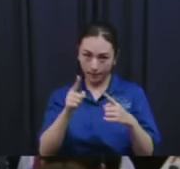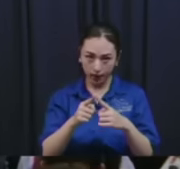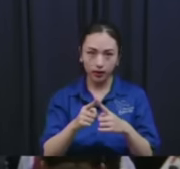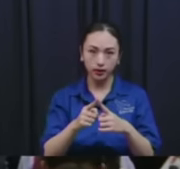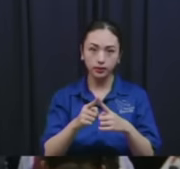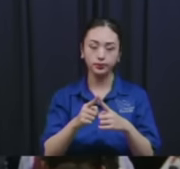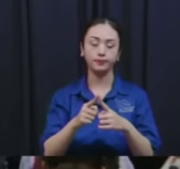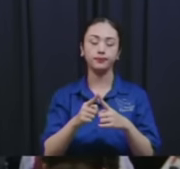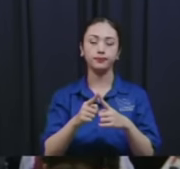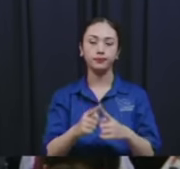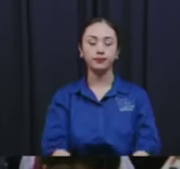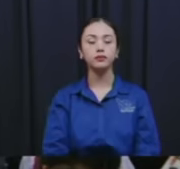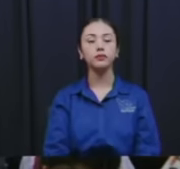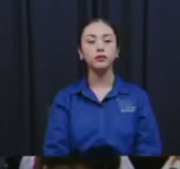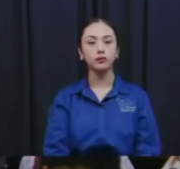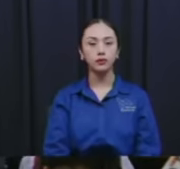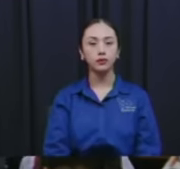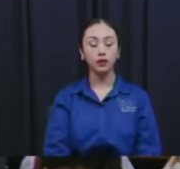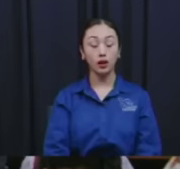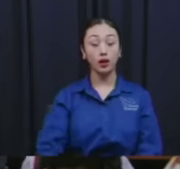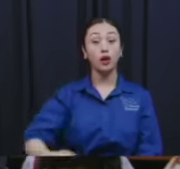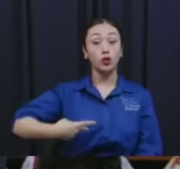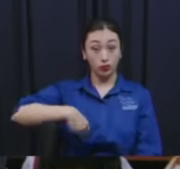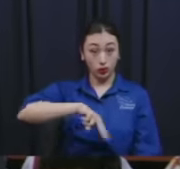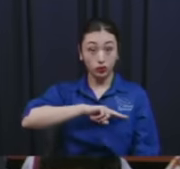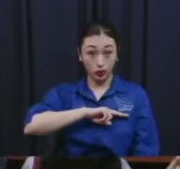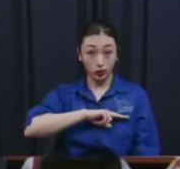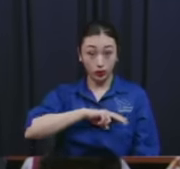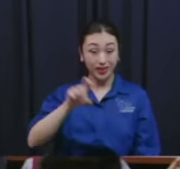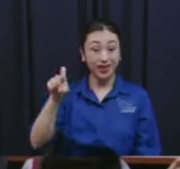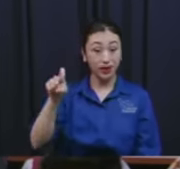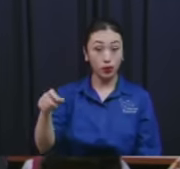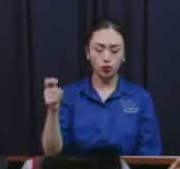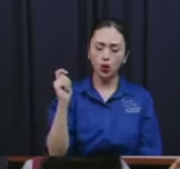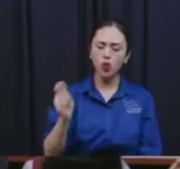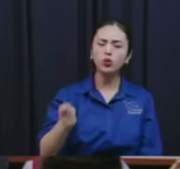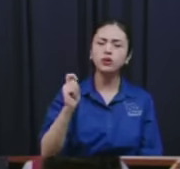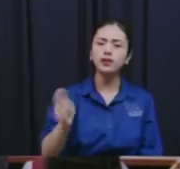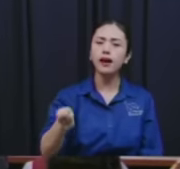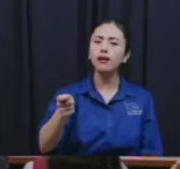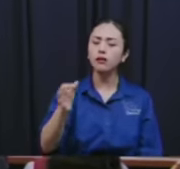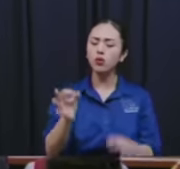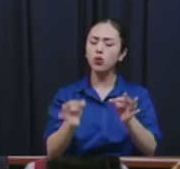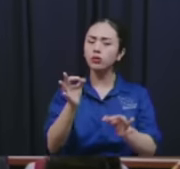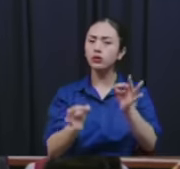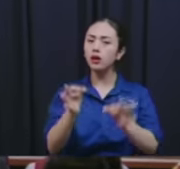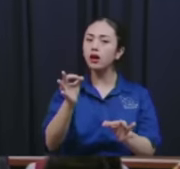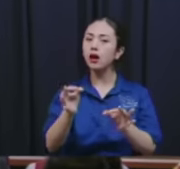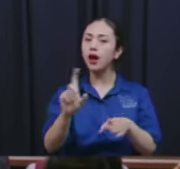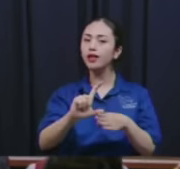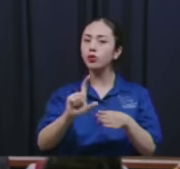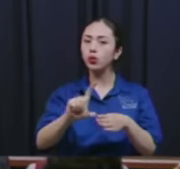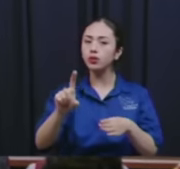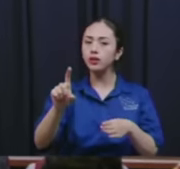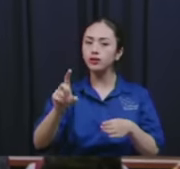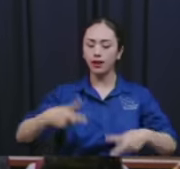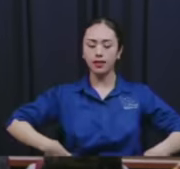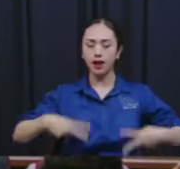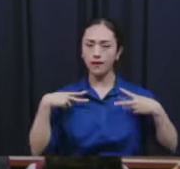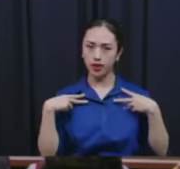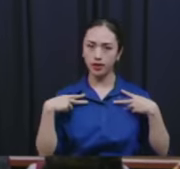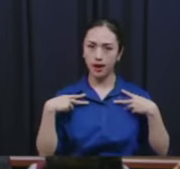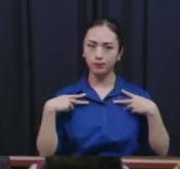dice que nosotros tenemos que juzgar las cosas más triviales de esta vida porque nos va a tocar